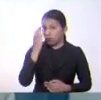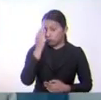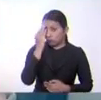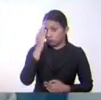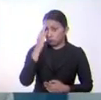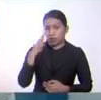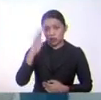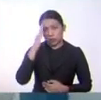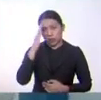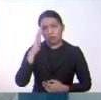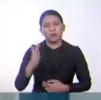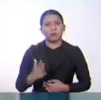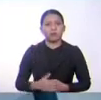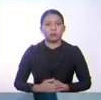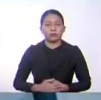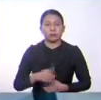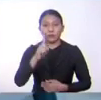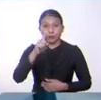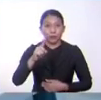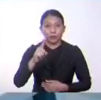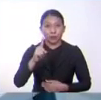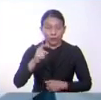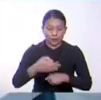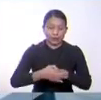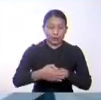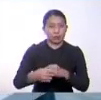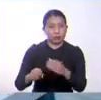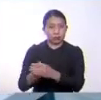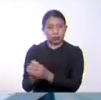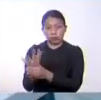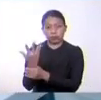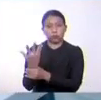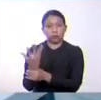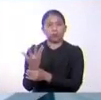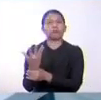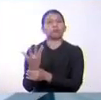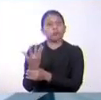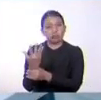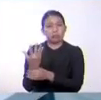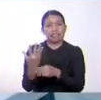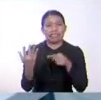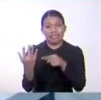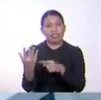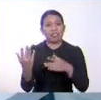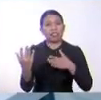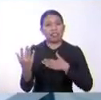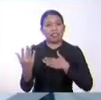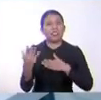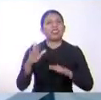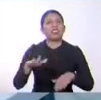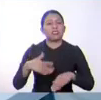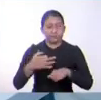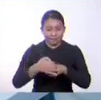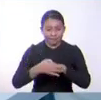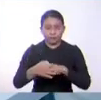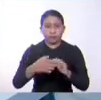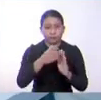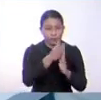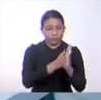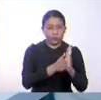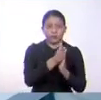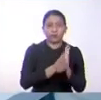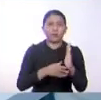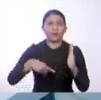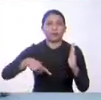ya conoces, es que una célula vegetal está rodeada por una envoltura que llamamos pared celular.